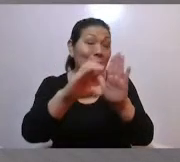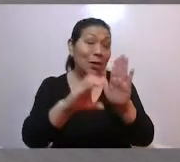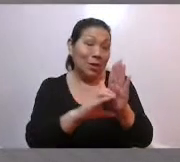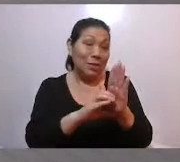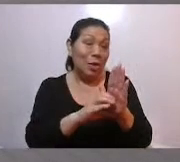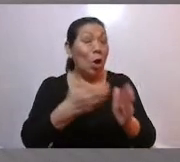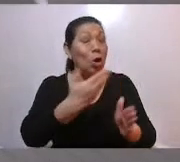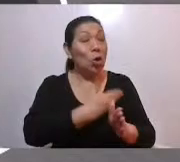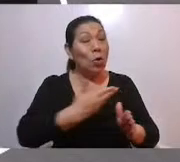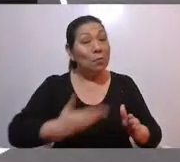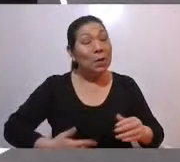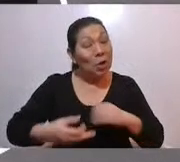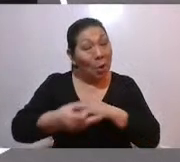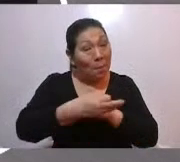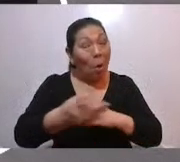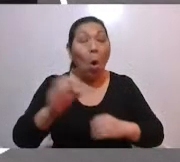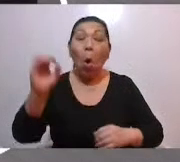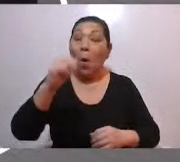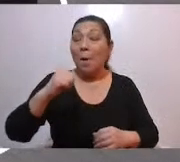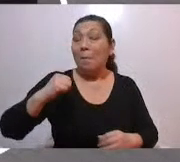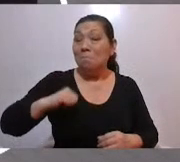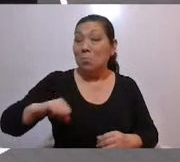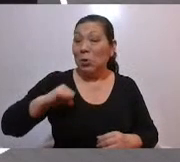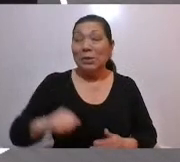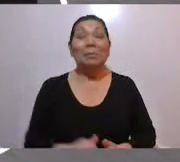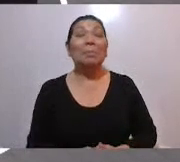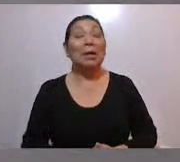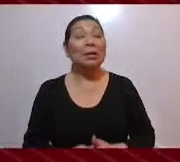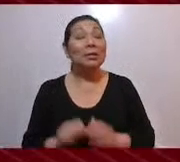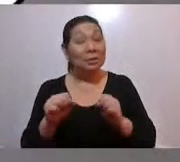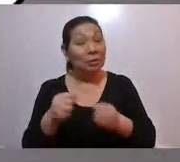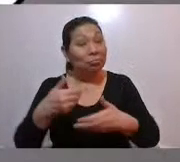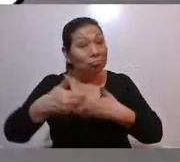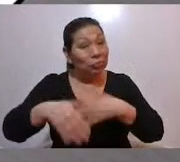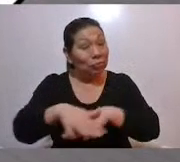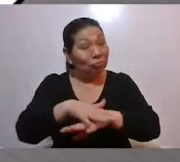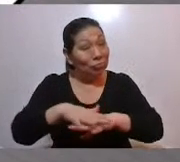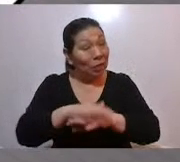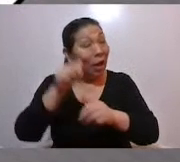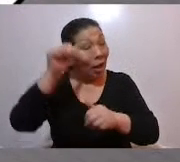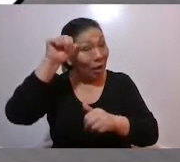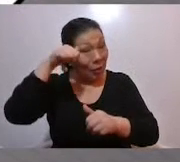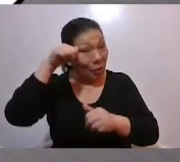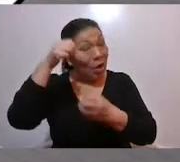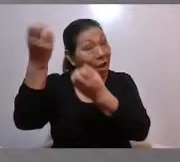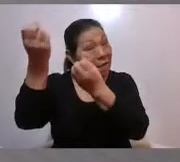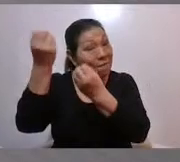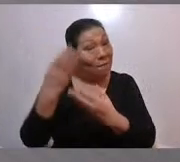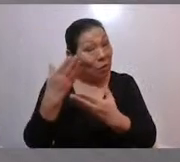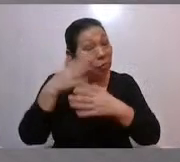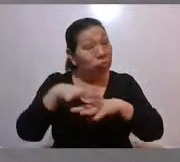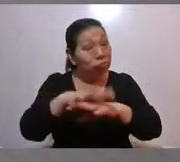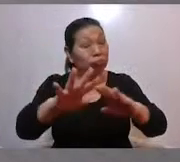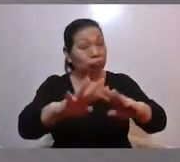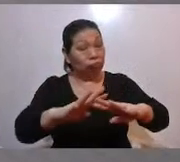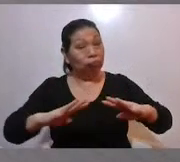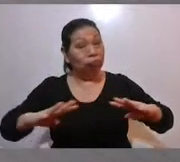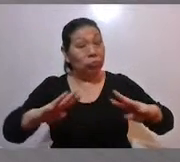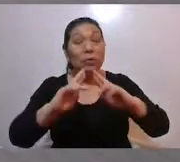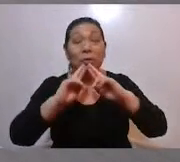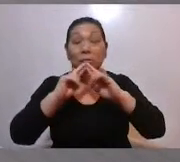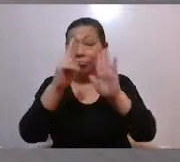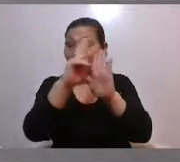órganos constitucionales, los gobiernos regionales o municipales. Si tienes un proceso en curso, recuerda que la información de